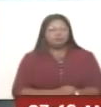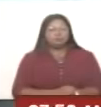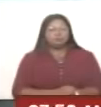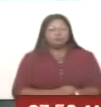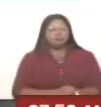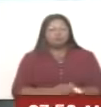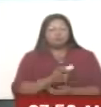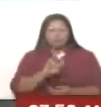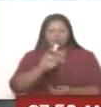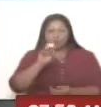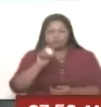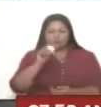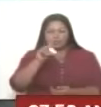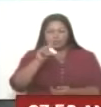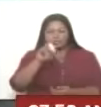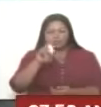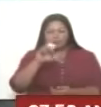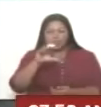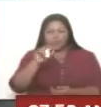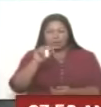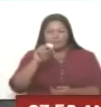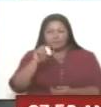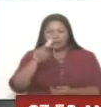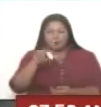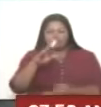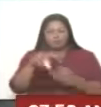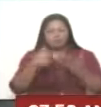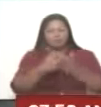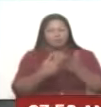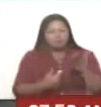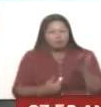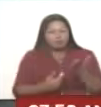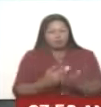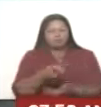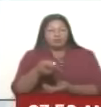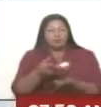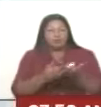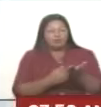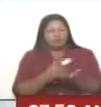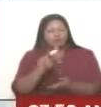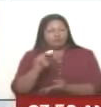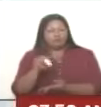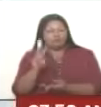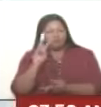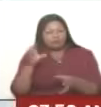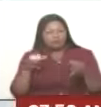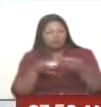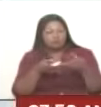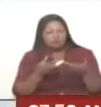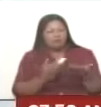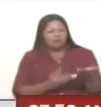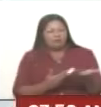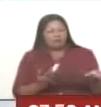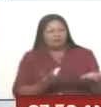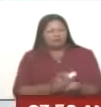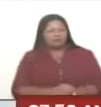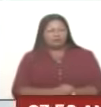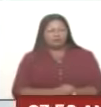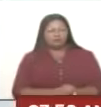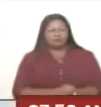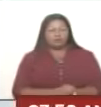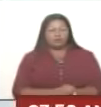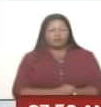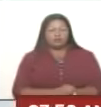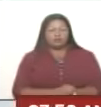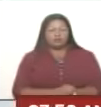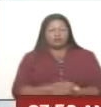ha hecho propuesta de incremento salarial. Sí. Jamás ninguno de esos factores en el pasado